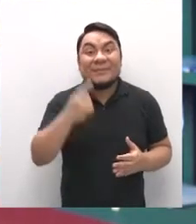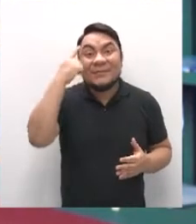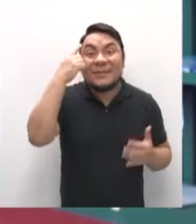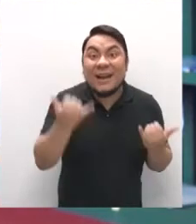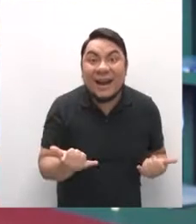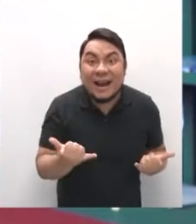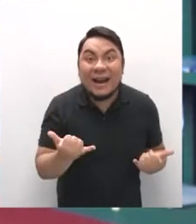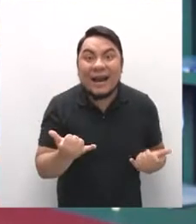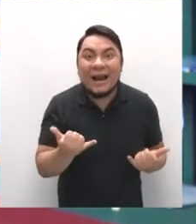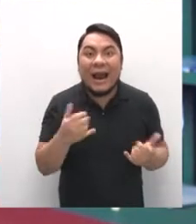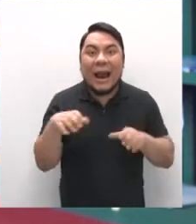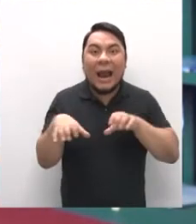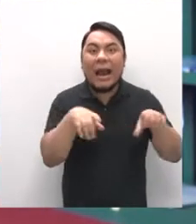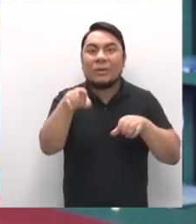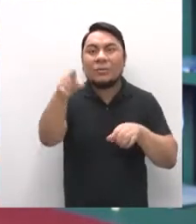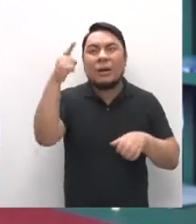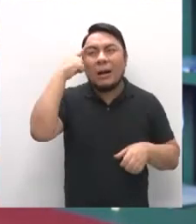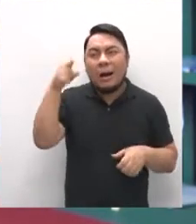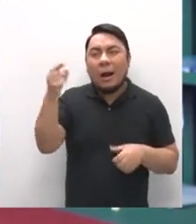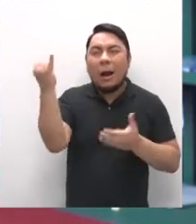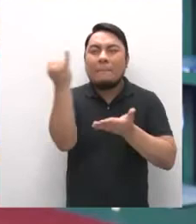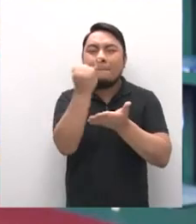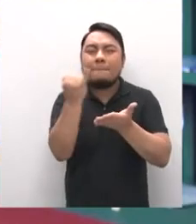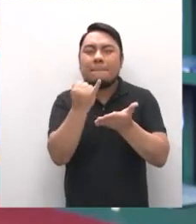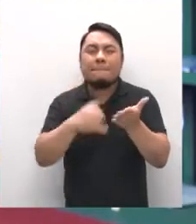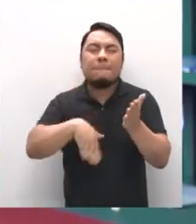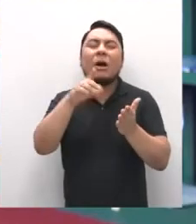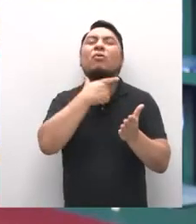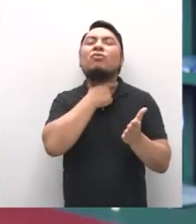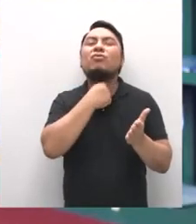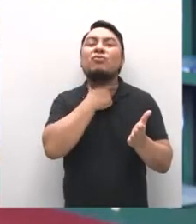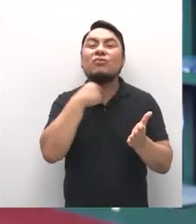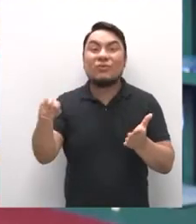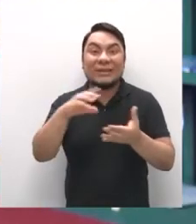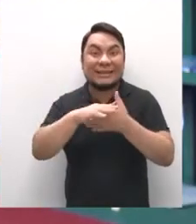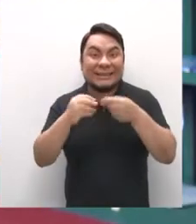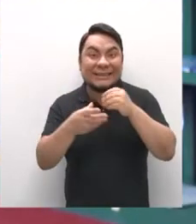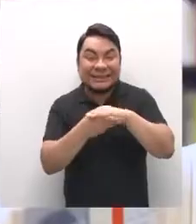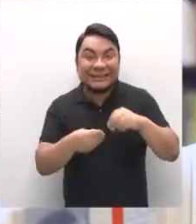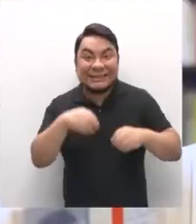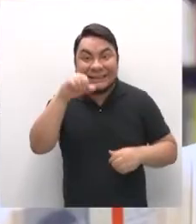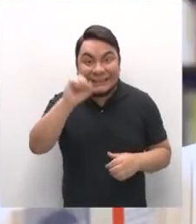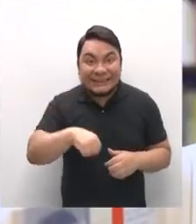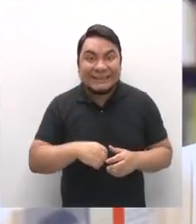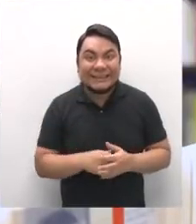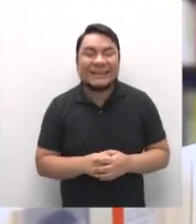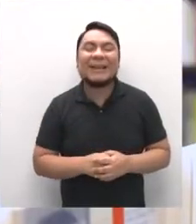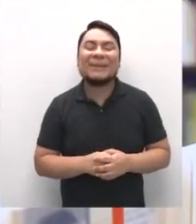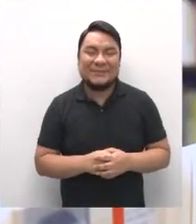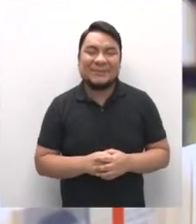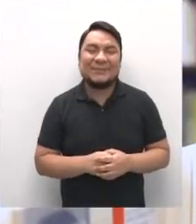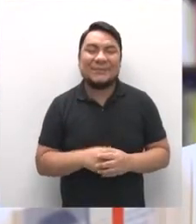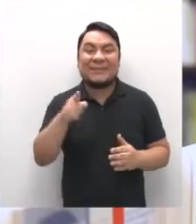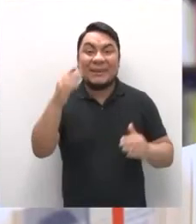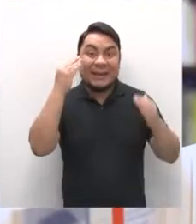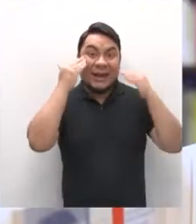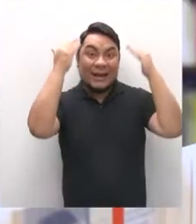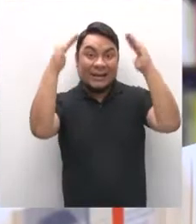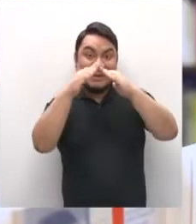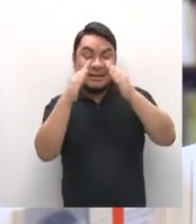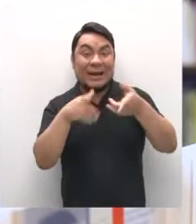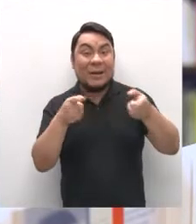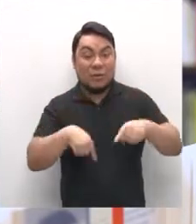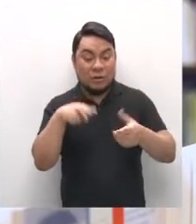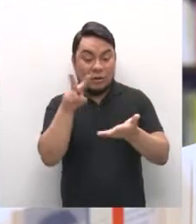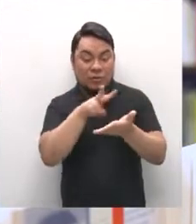ahora hacemos un dibujito de la parte que más nos haya gustado de la historia? ¿Sí? Adultos en casa, cuando